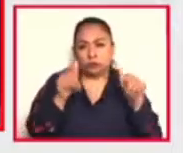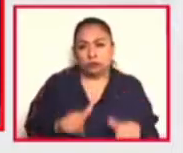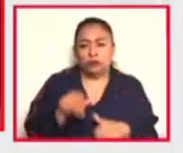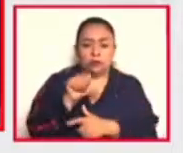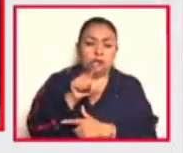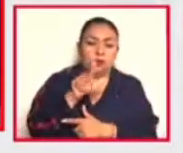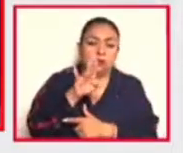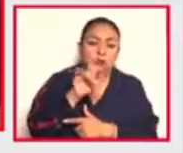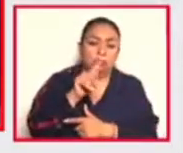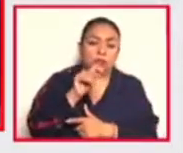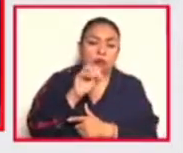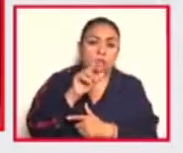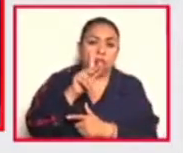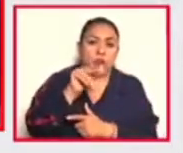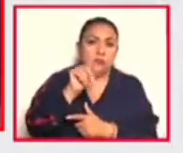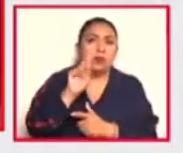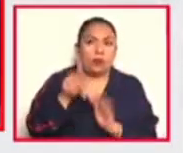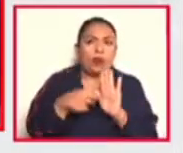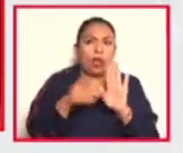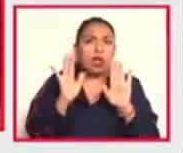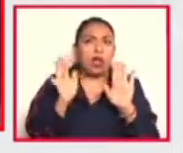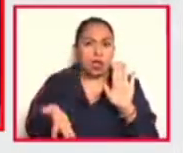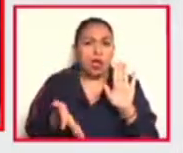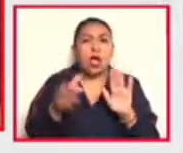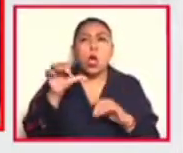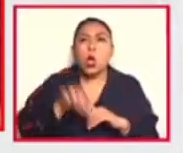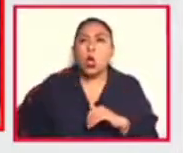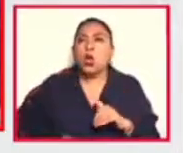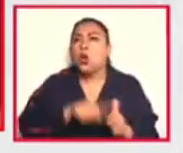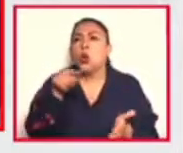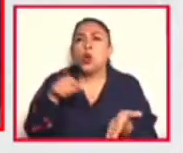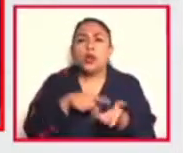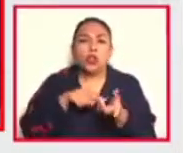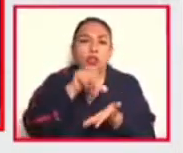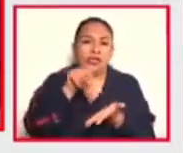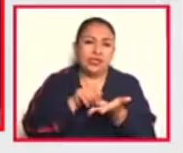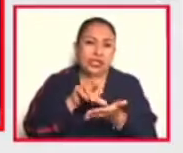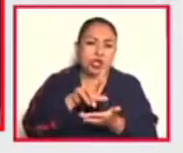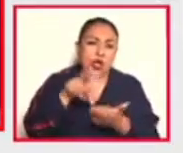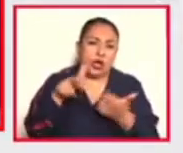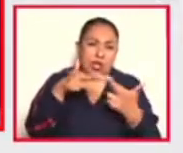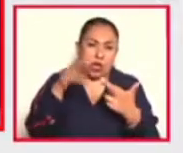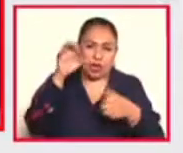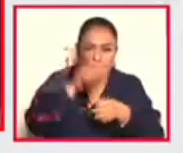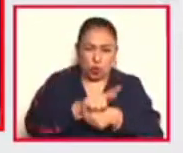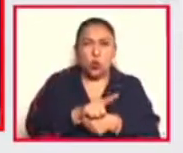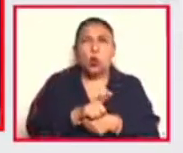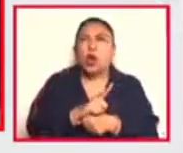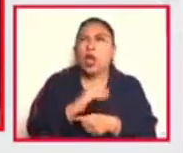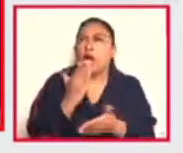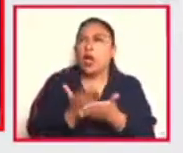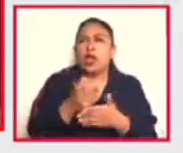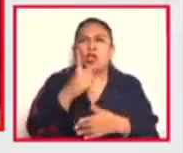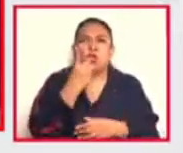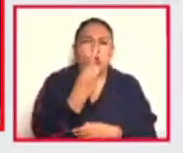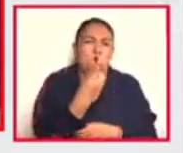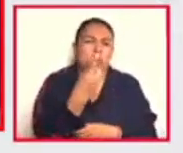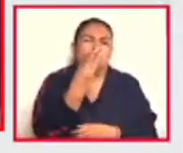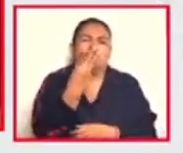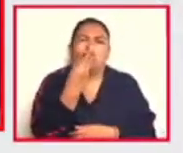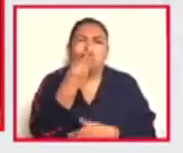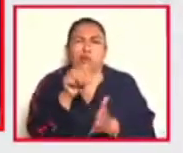estará expuesta ya desde hoy en el Centro Regional de Cultura y va a estar hasta los primeros 2-3 meses de